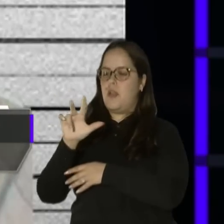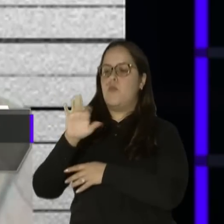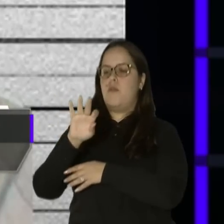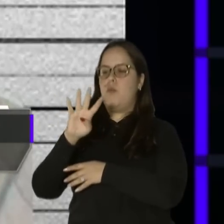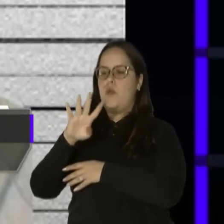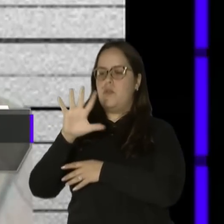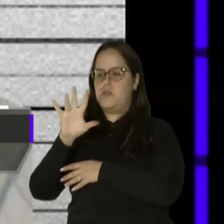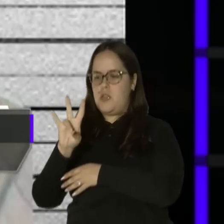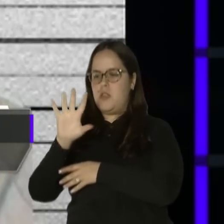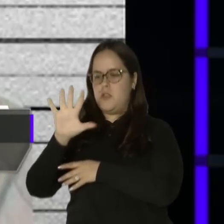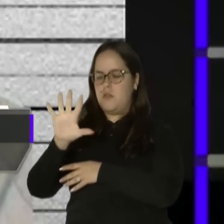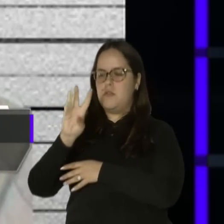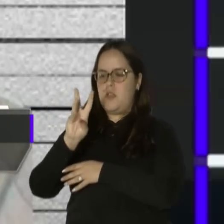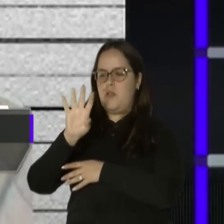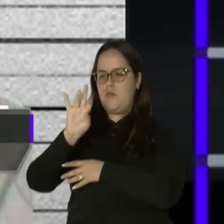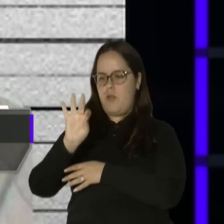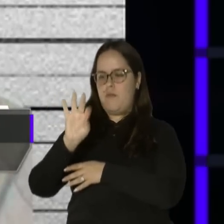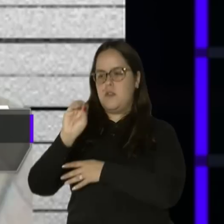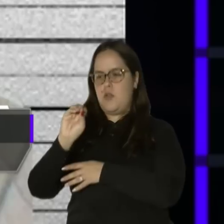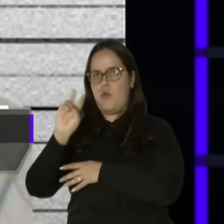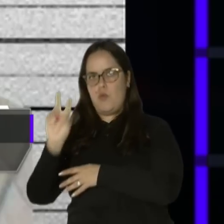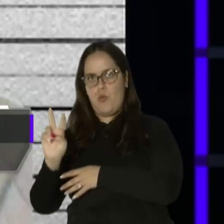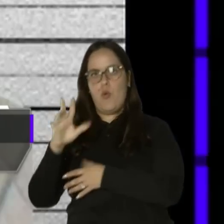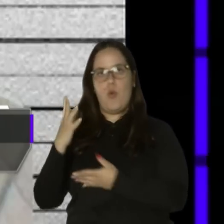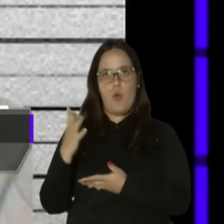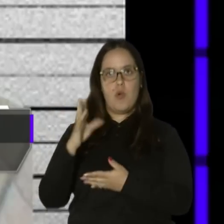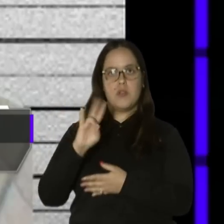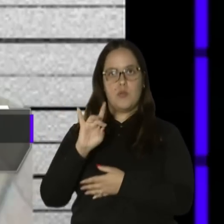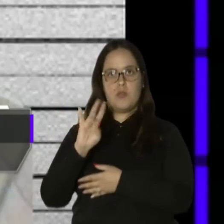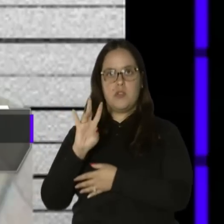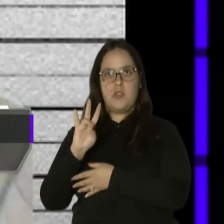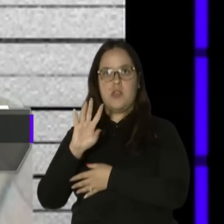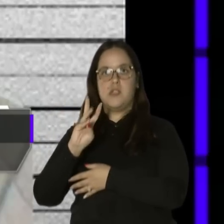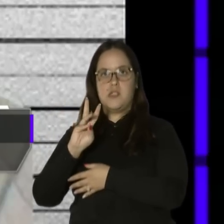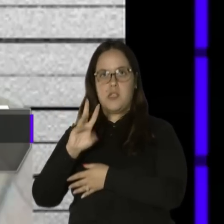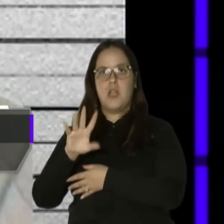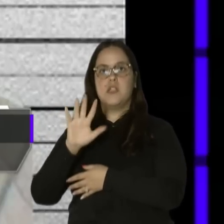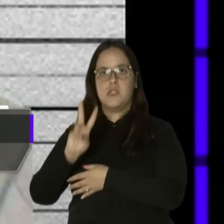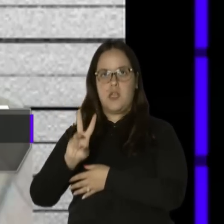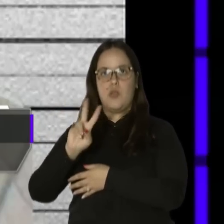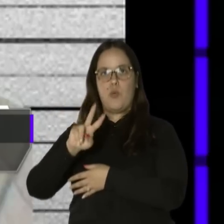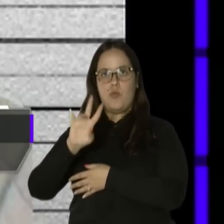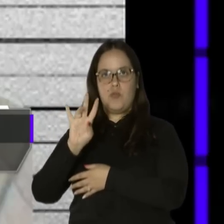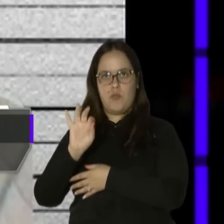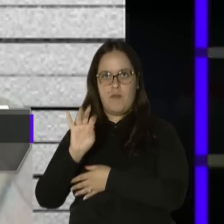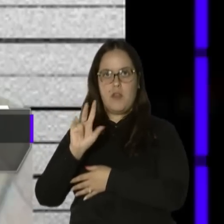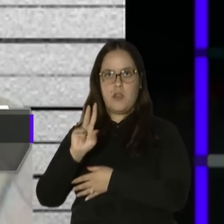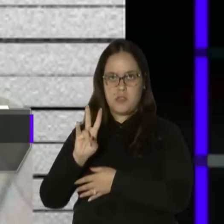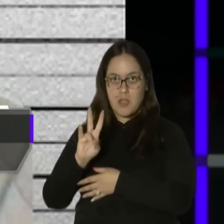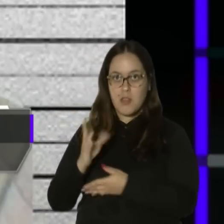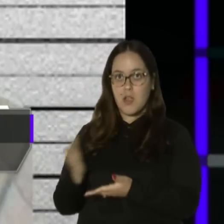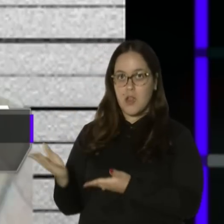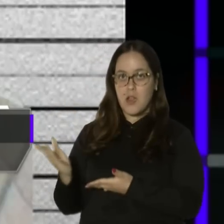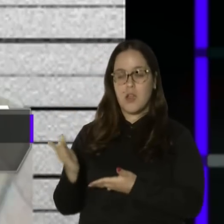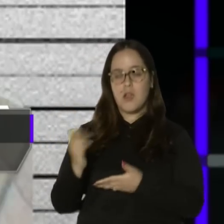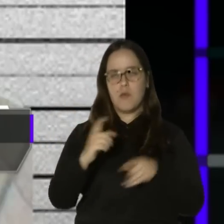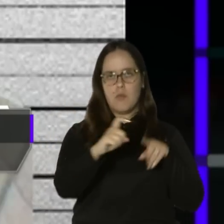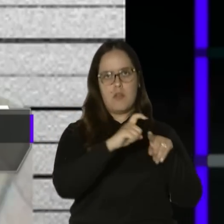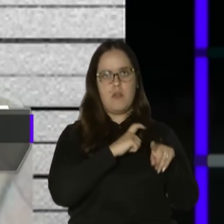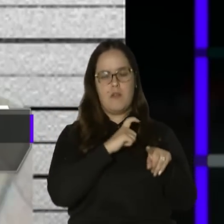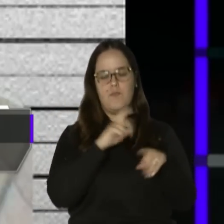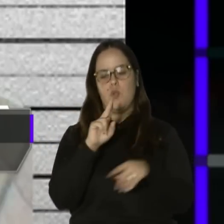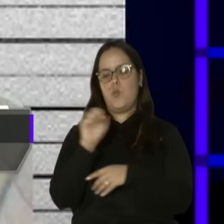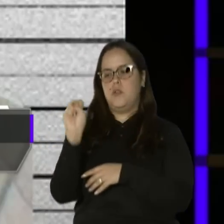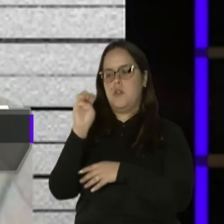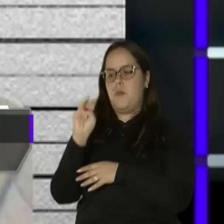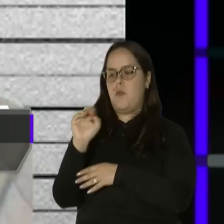-6902 o al 787-766-6297 con el U.S. Marshall